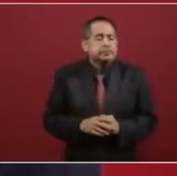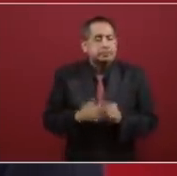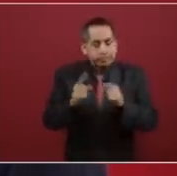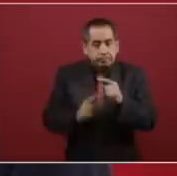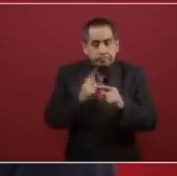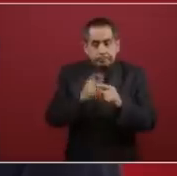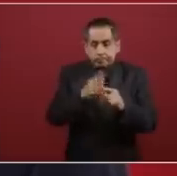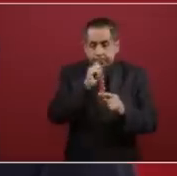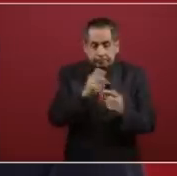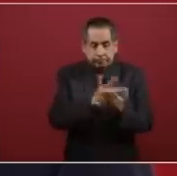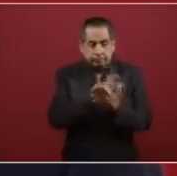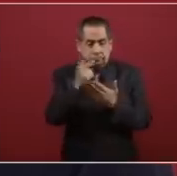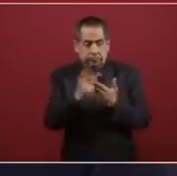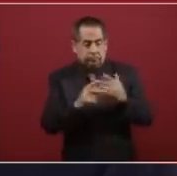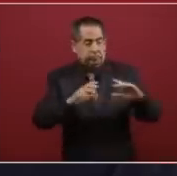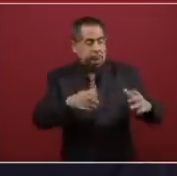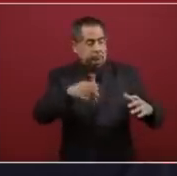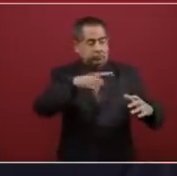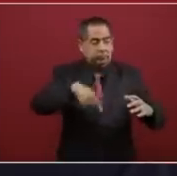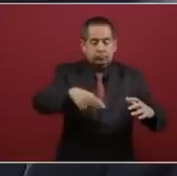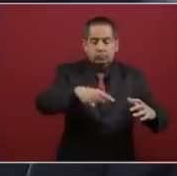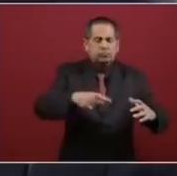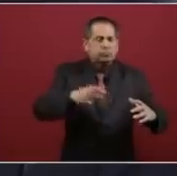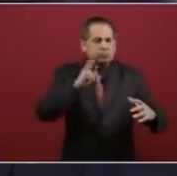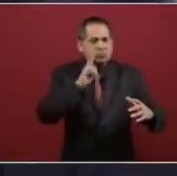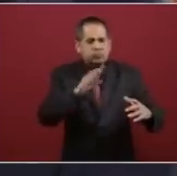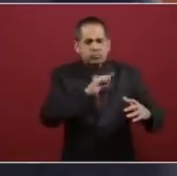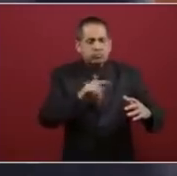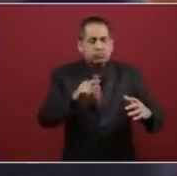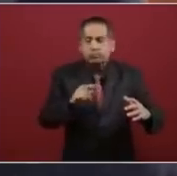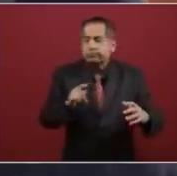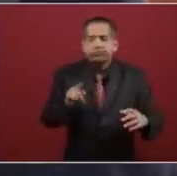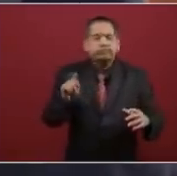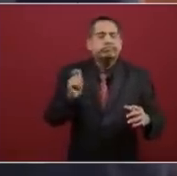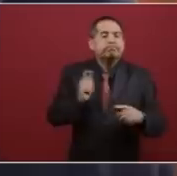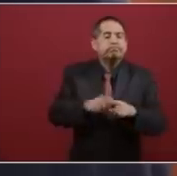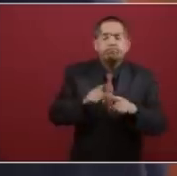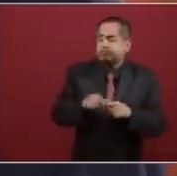ese programa va a permitir darle trabajo